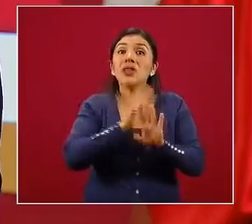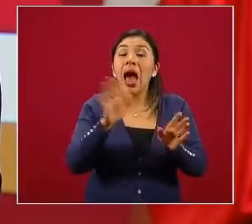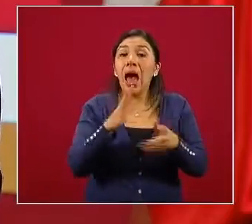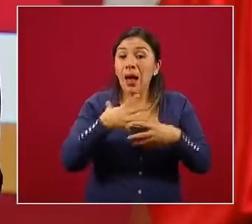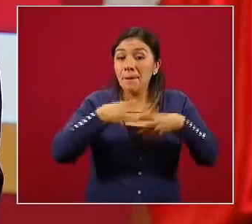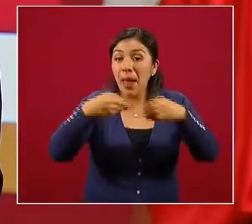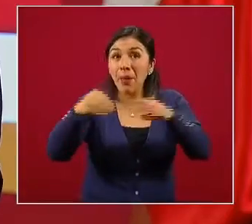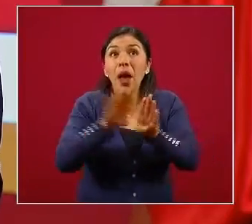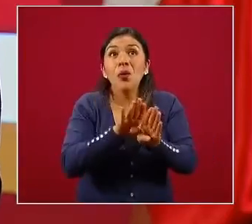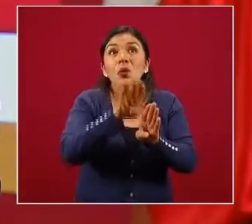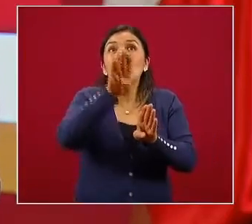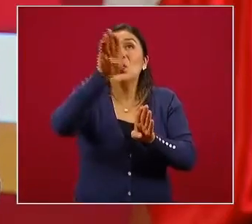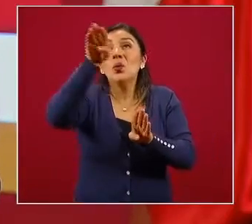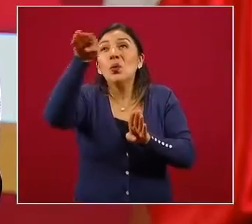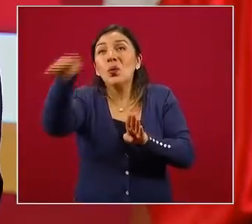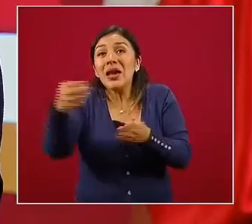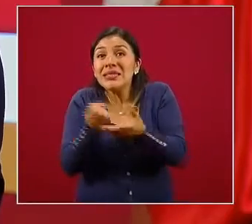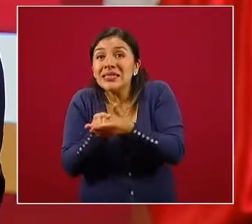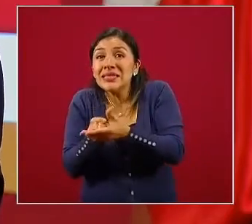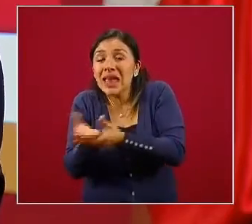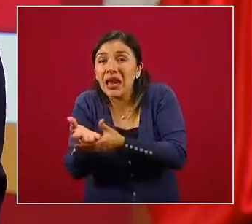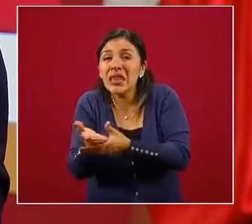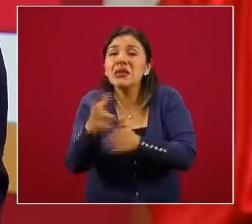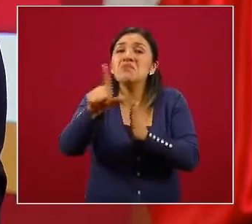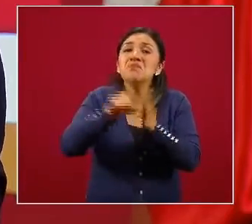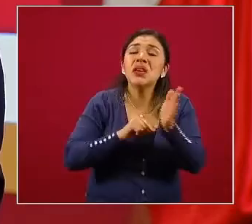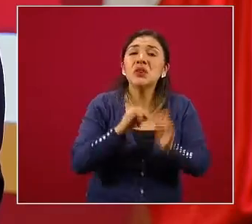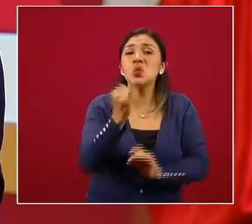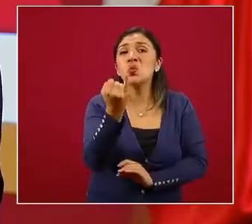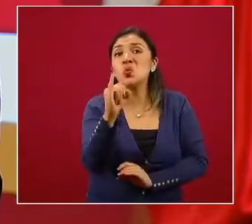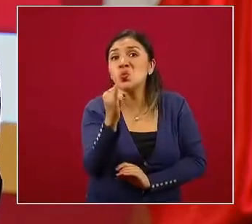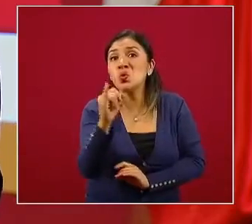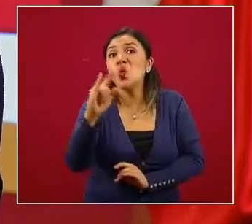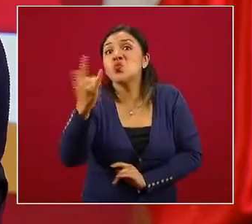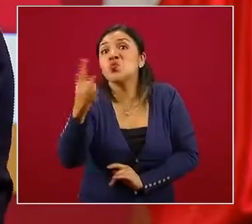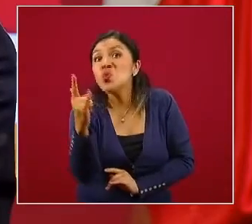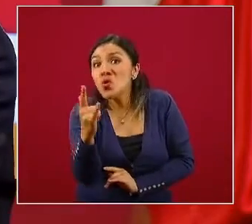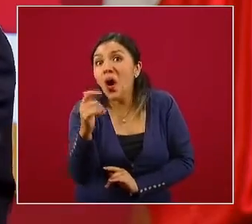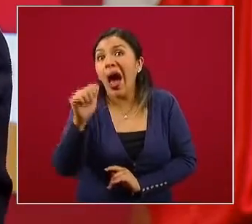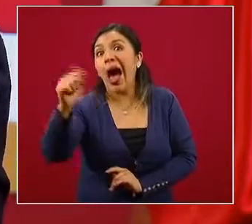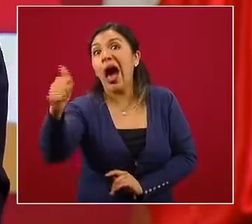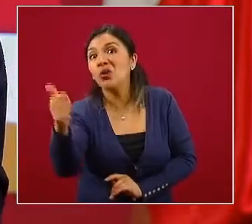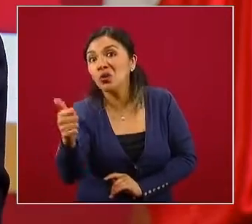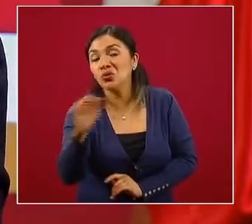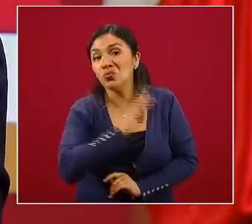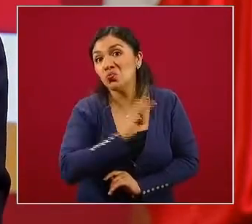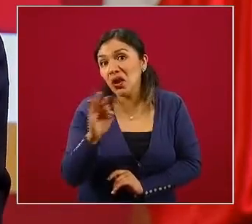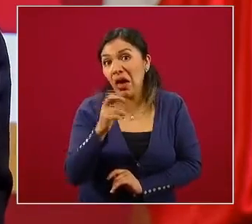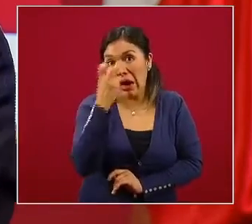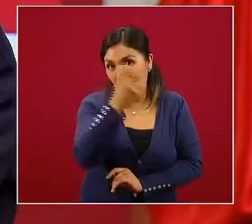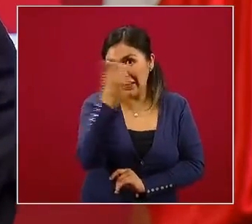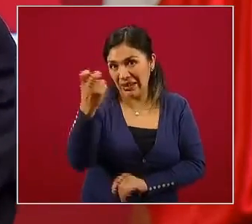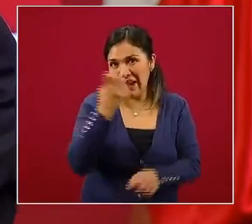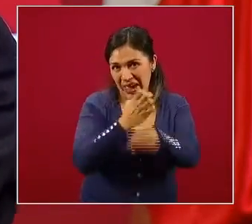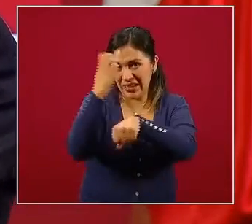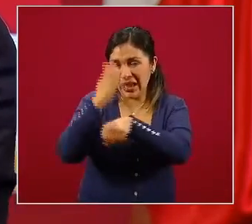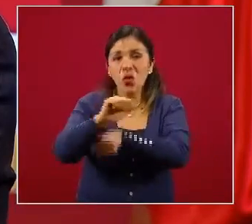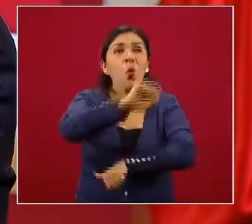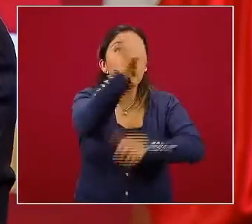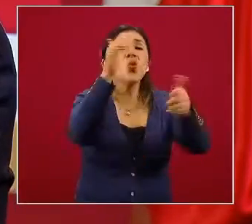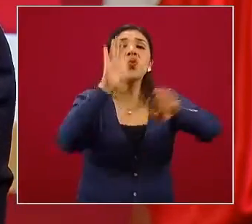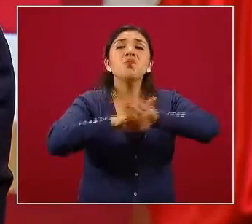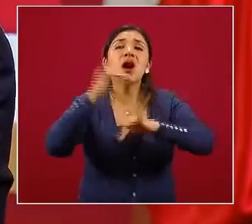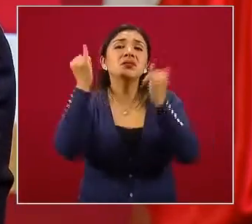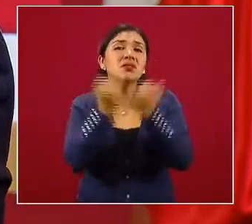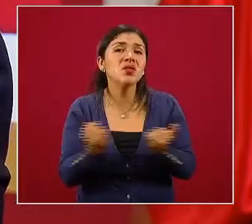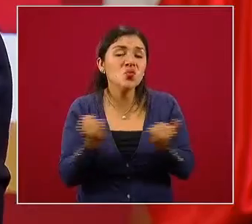va a estar en el mes de junio, julio, quizá agosto, no solo estos dos estados, otros varios. Entonces,